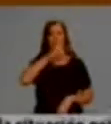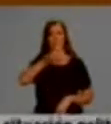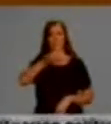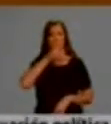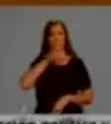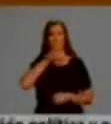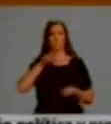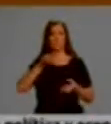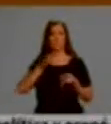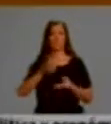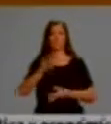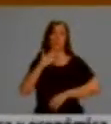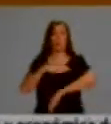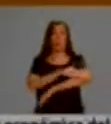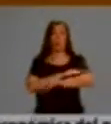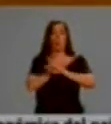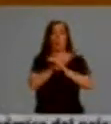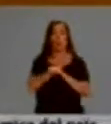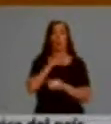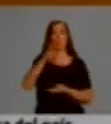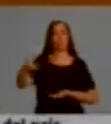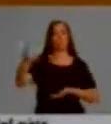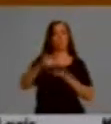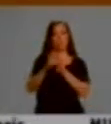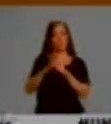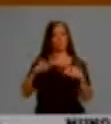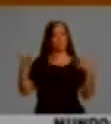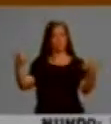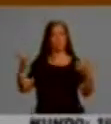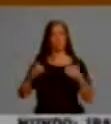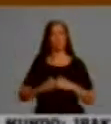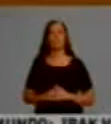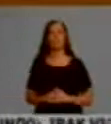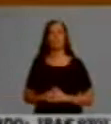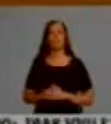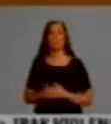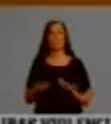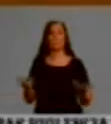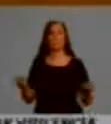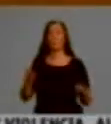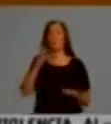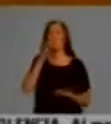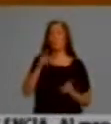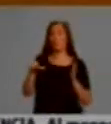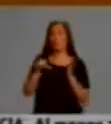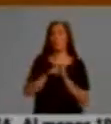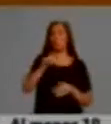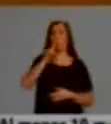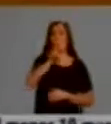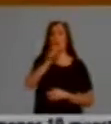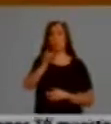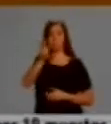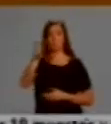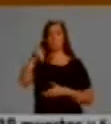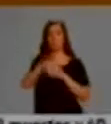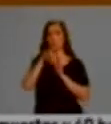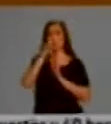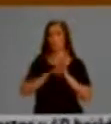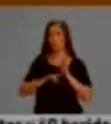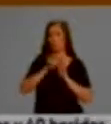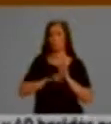comparecencia del Gobierno ante el Pleno de la Cámara, de acuerdo con el artículo 203 del